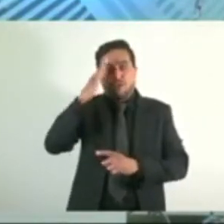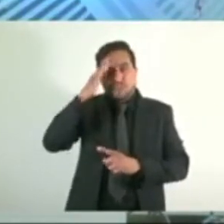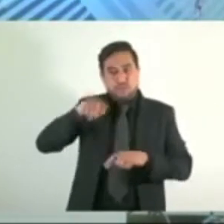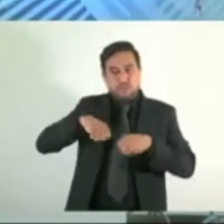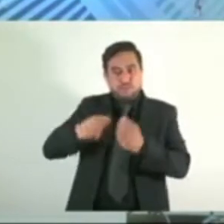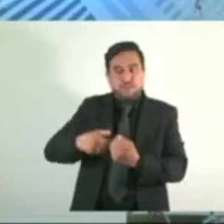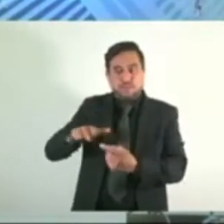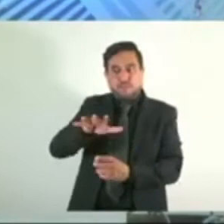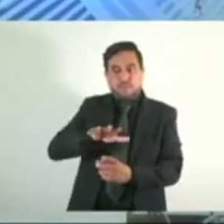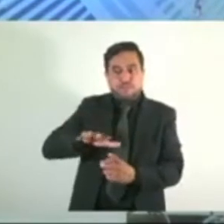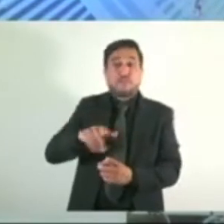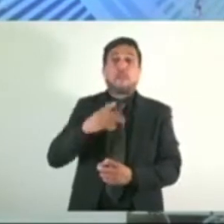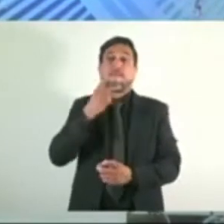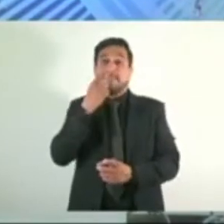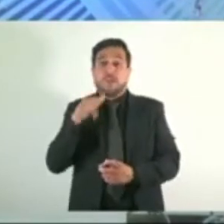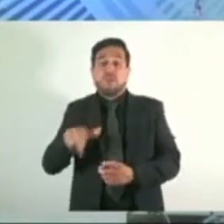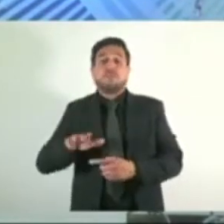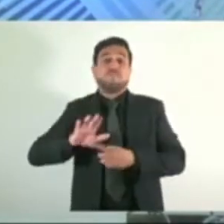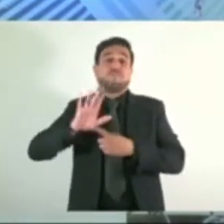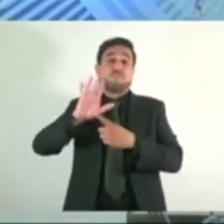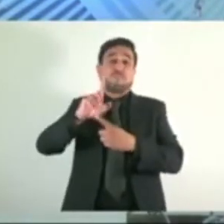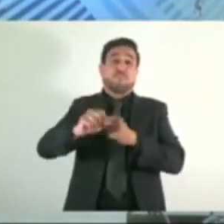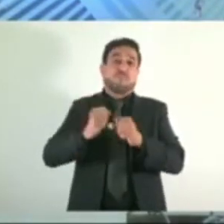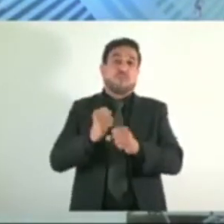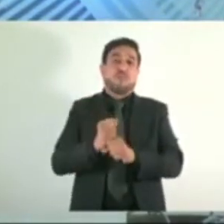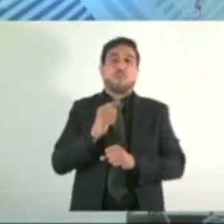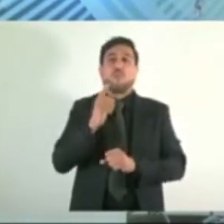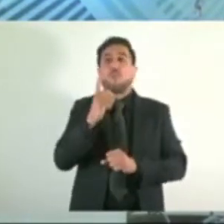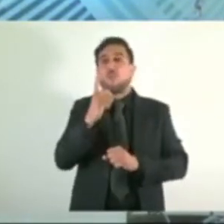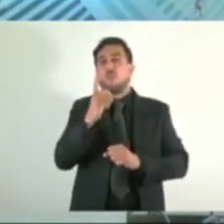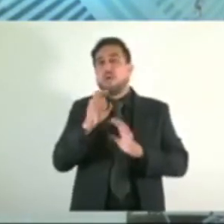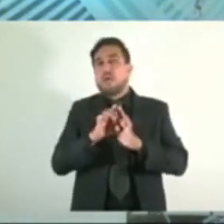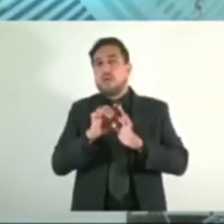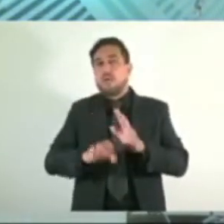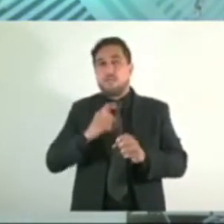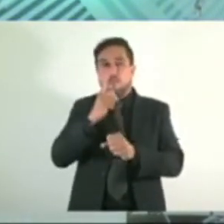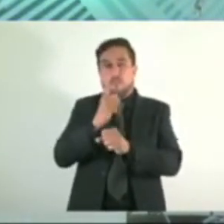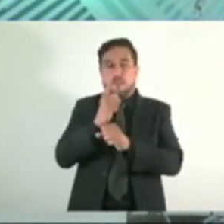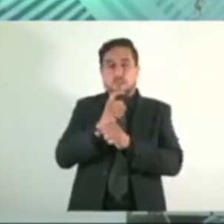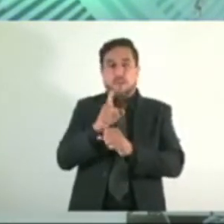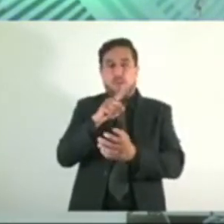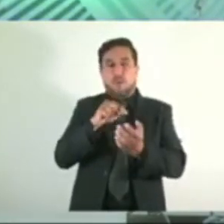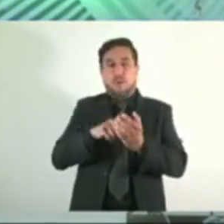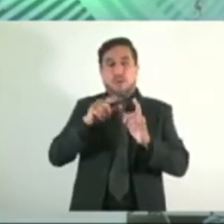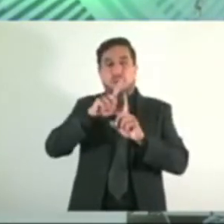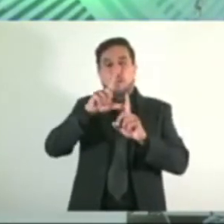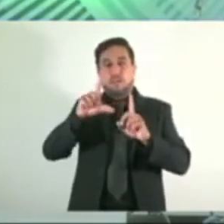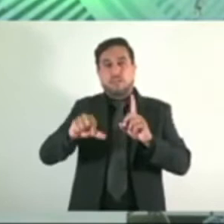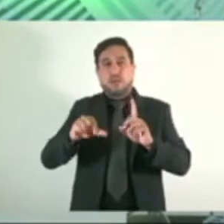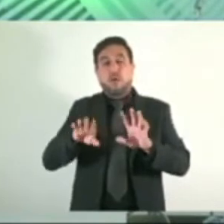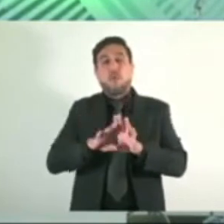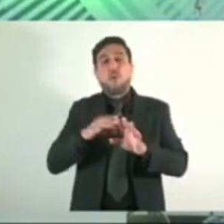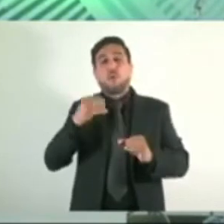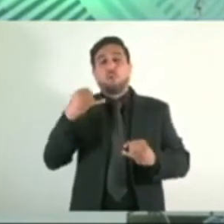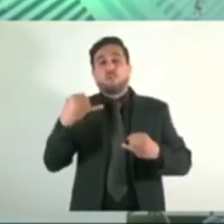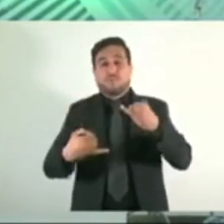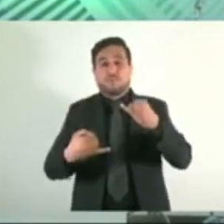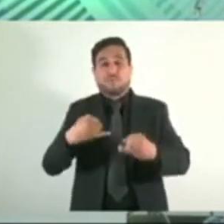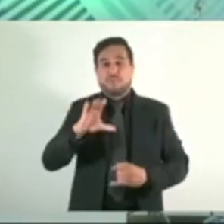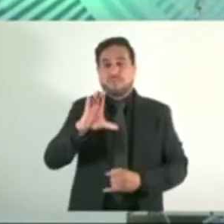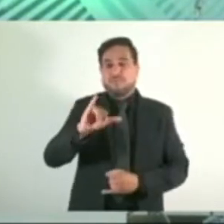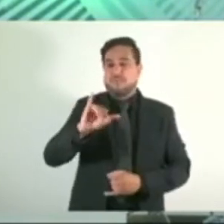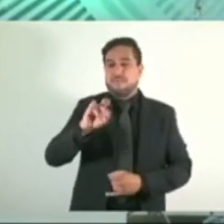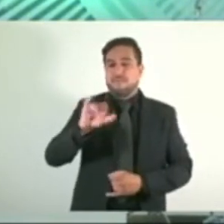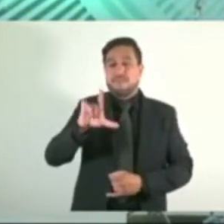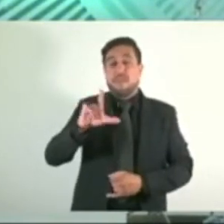el transcurso del año. Por ejemplo, el primer lugar nacional de justicia civil que le reconoce el Índice de Estado de